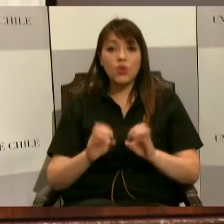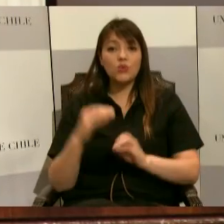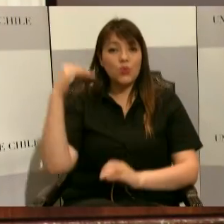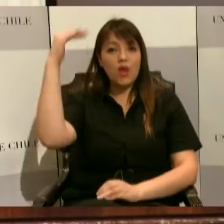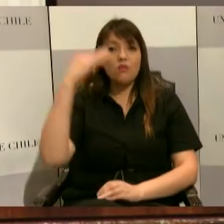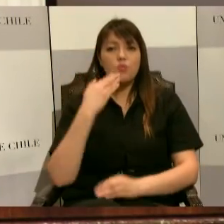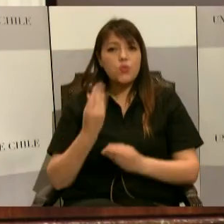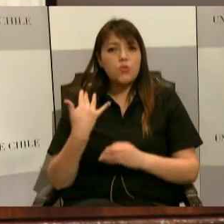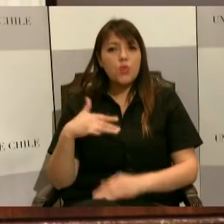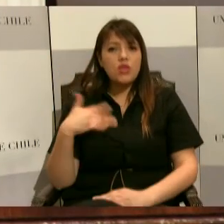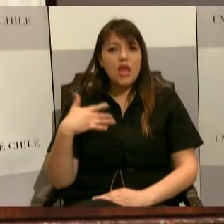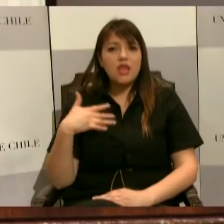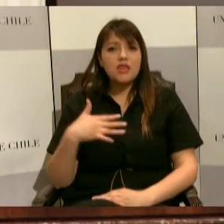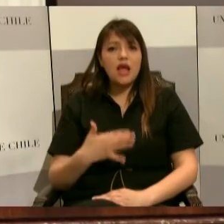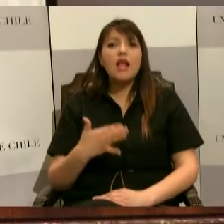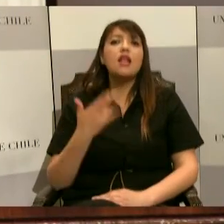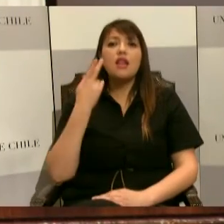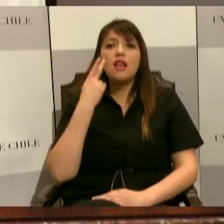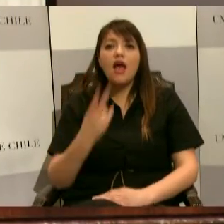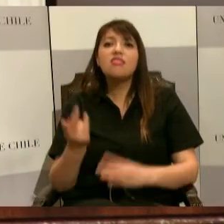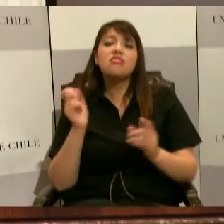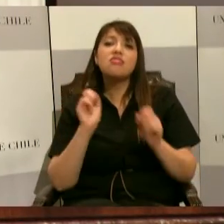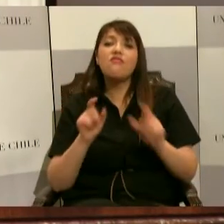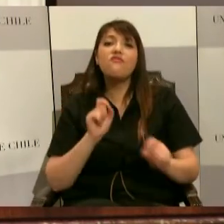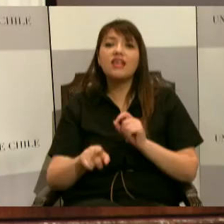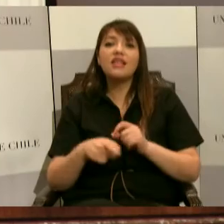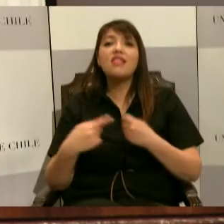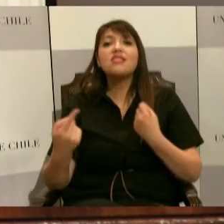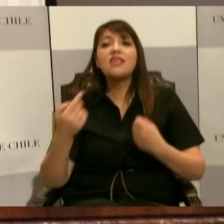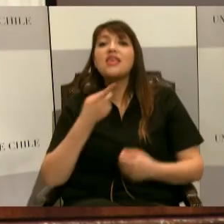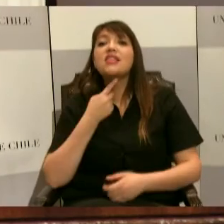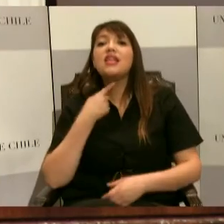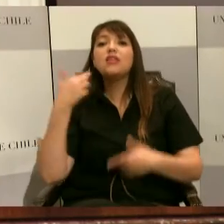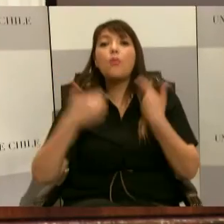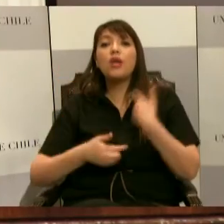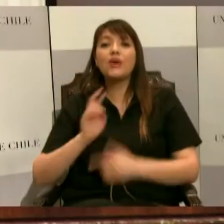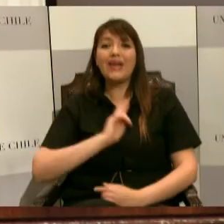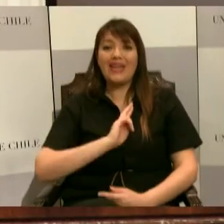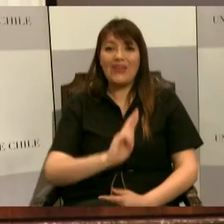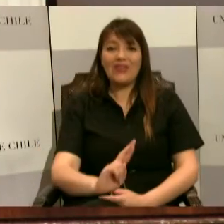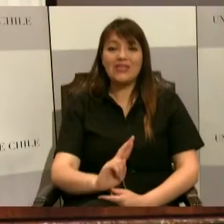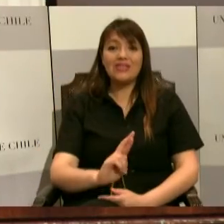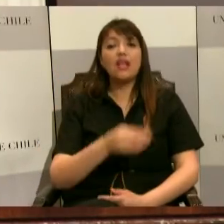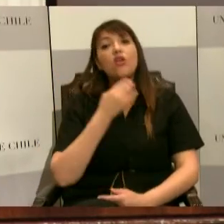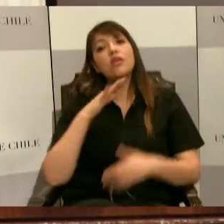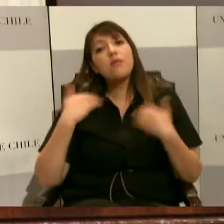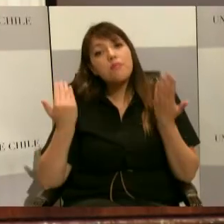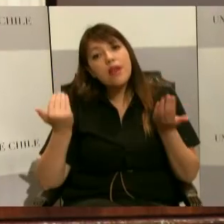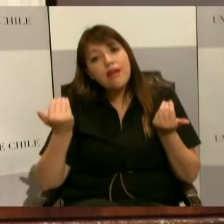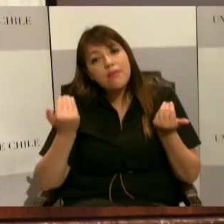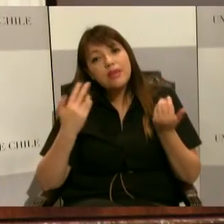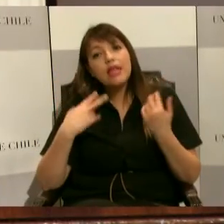muy importante lo constituye la defensa de intereses ideológicos, políticos y religiosos, los que, esperablemente,